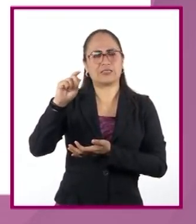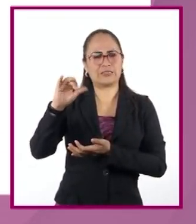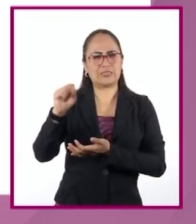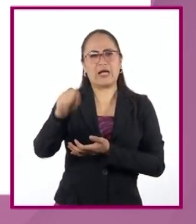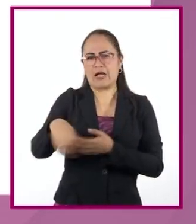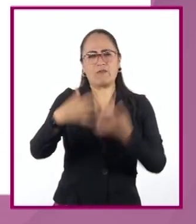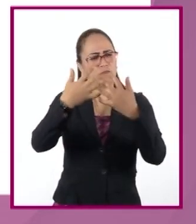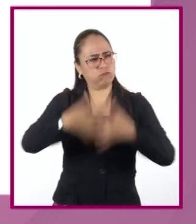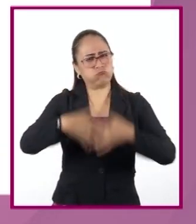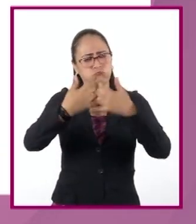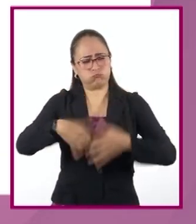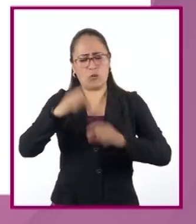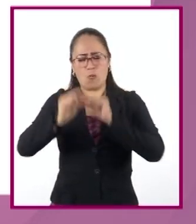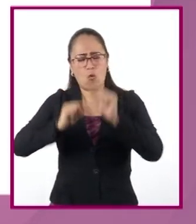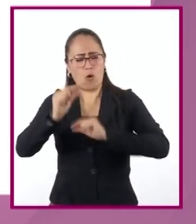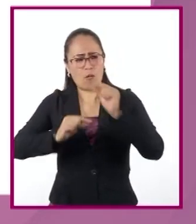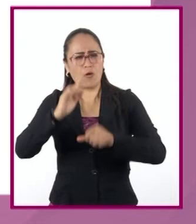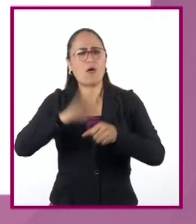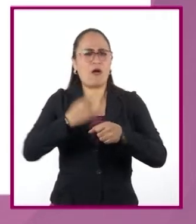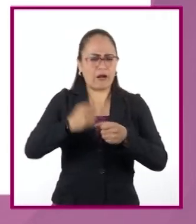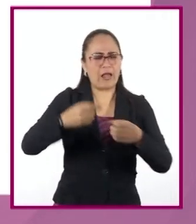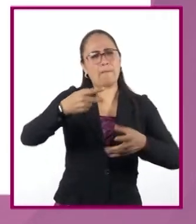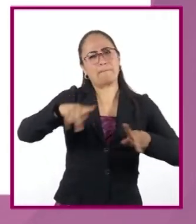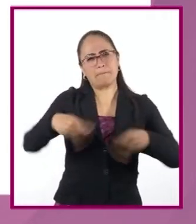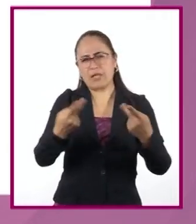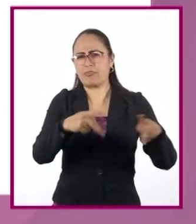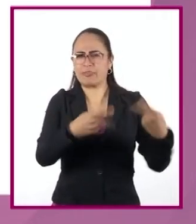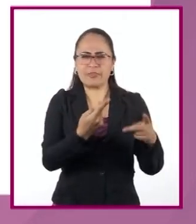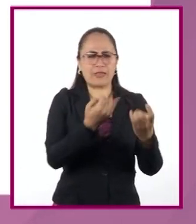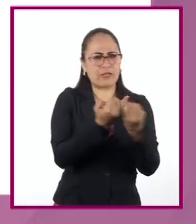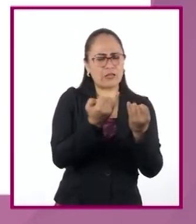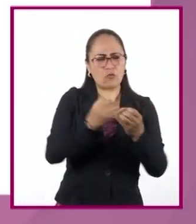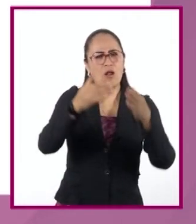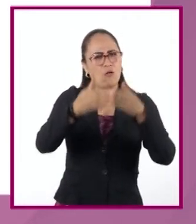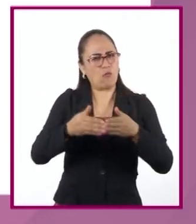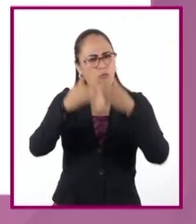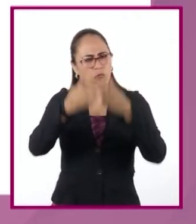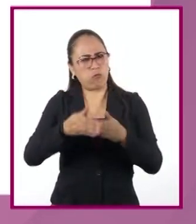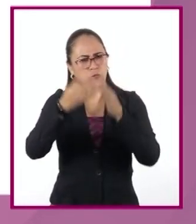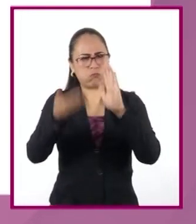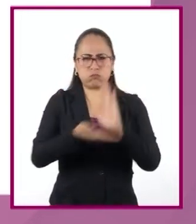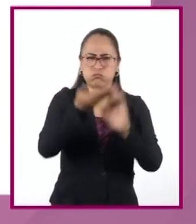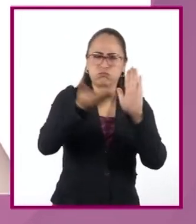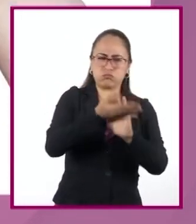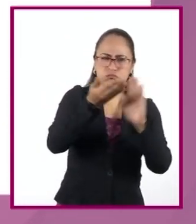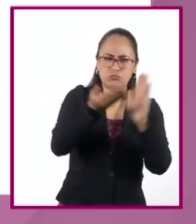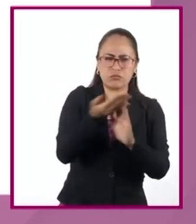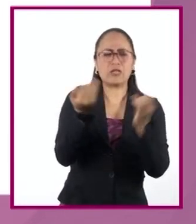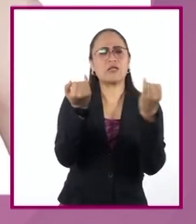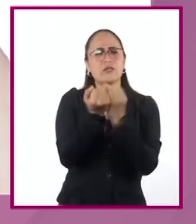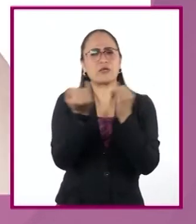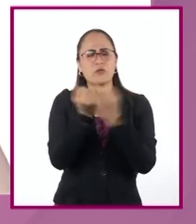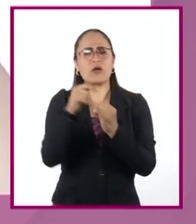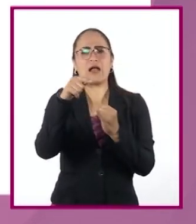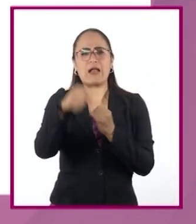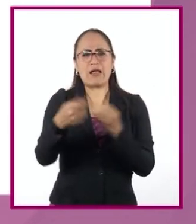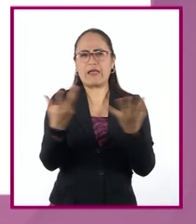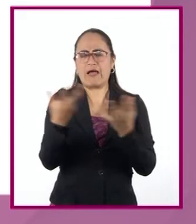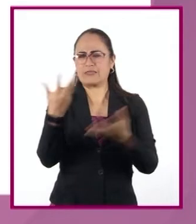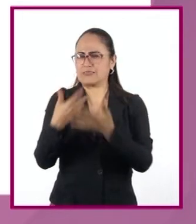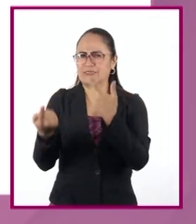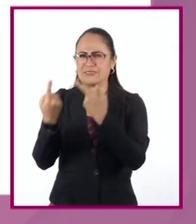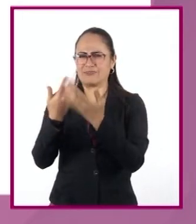industrializadas gracias al comercio, la construcción de barcos en grandes astilleros y, desde luego, las